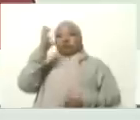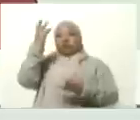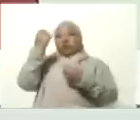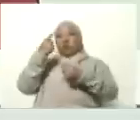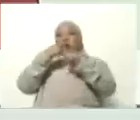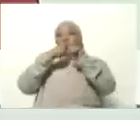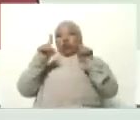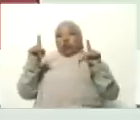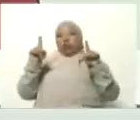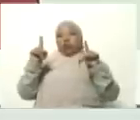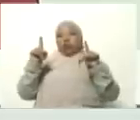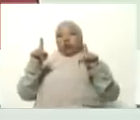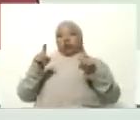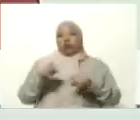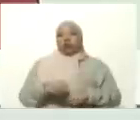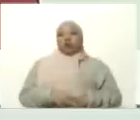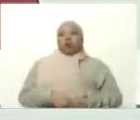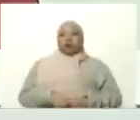otros.